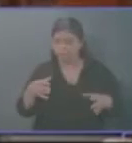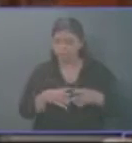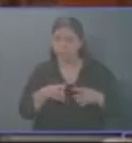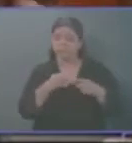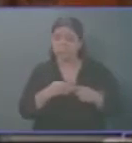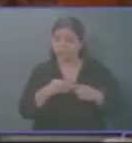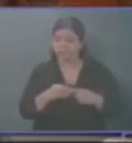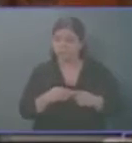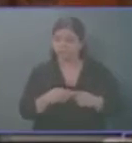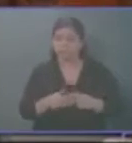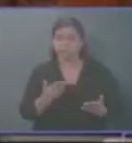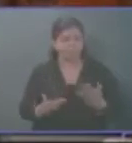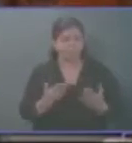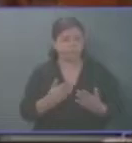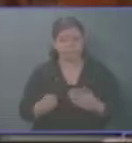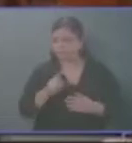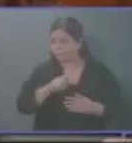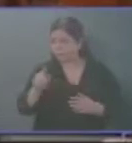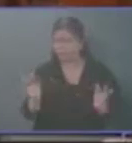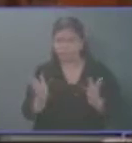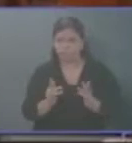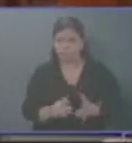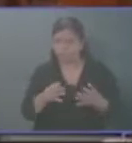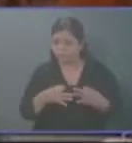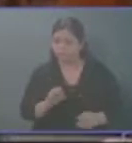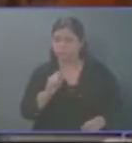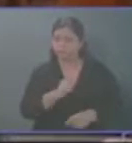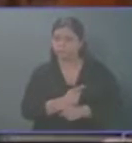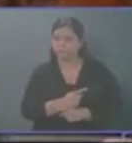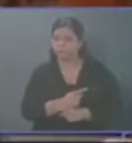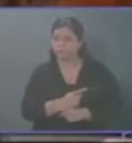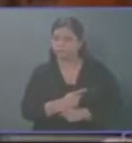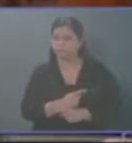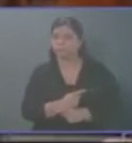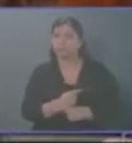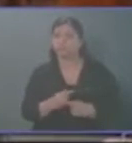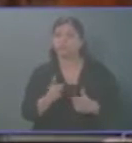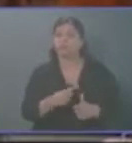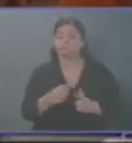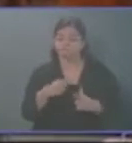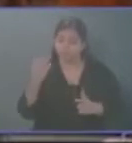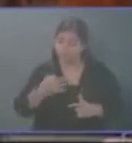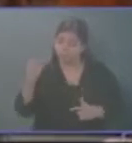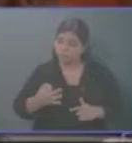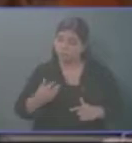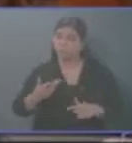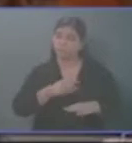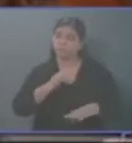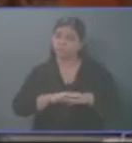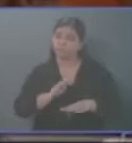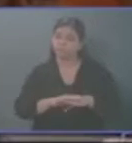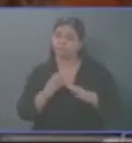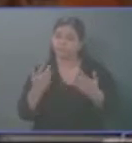hoc realmente no está funcionando como debería de estar funcionando. Sería muy preciso que se convoque porque hay